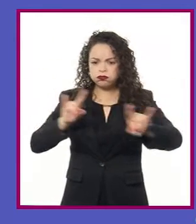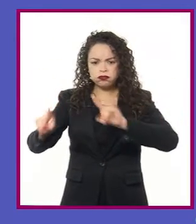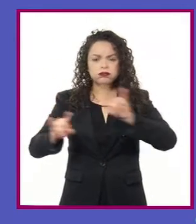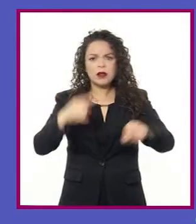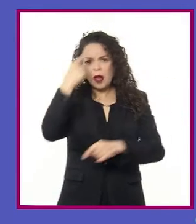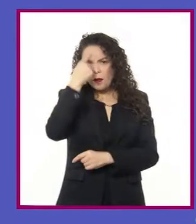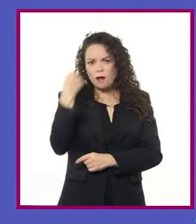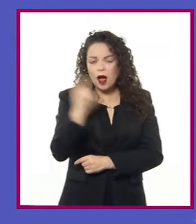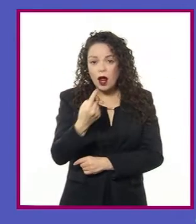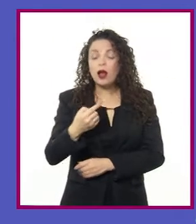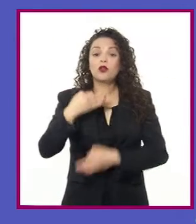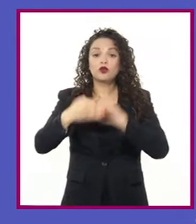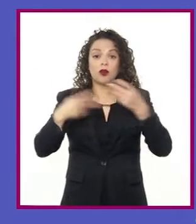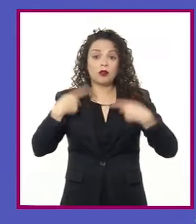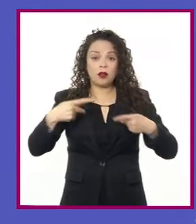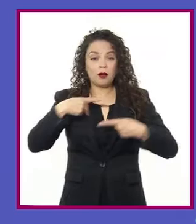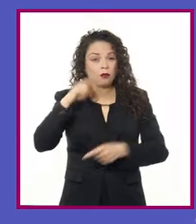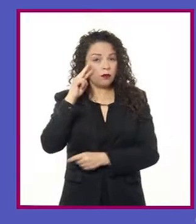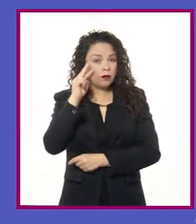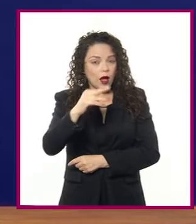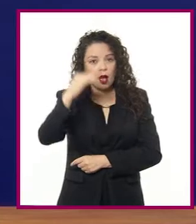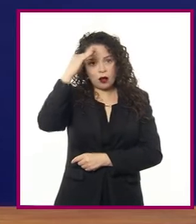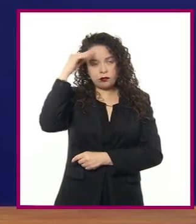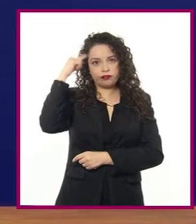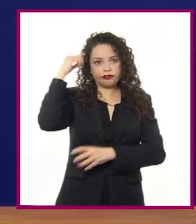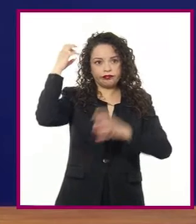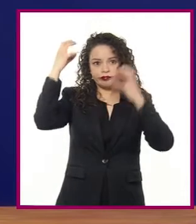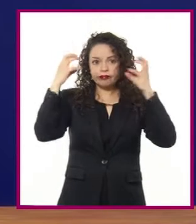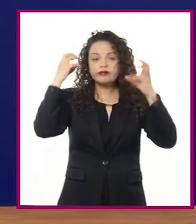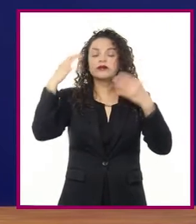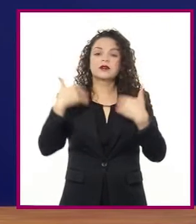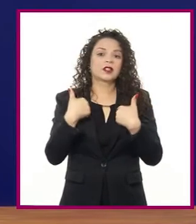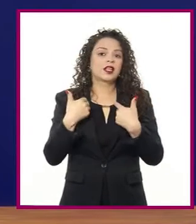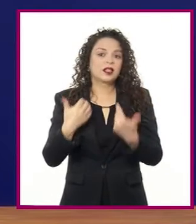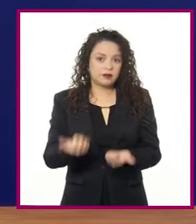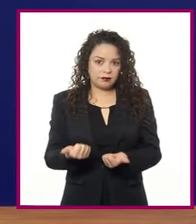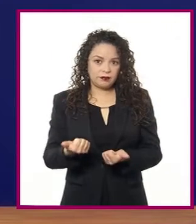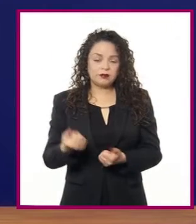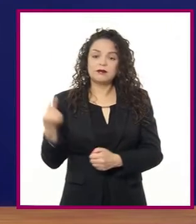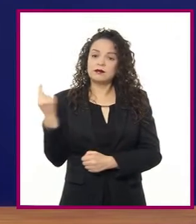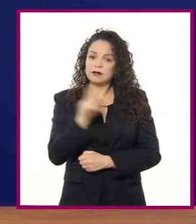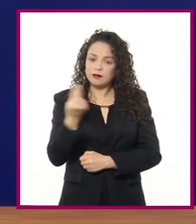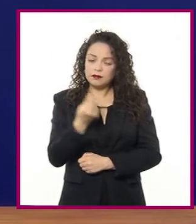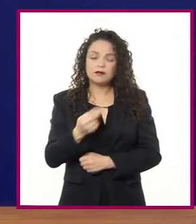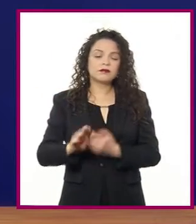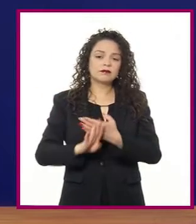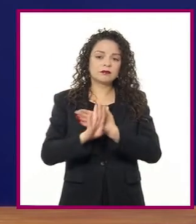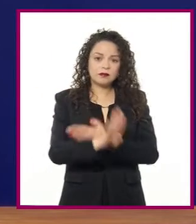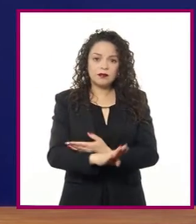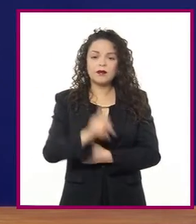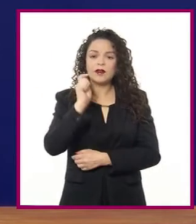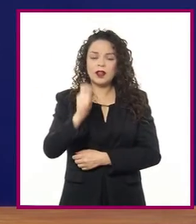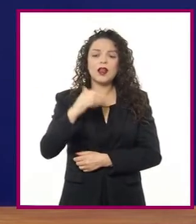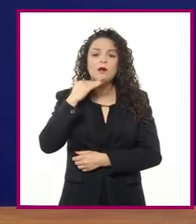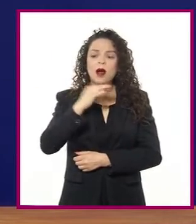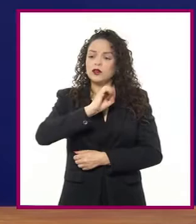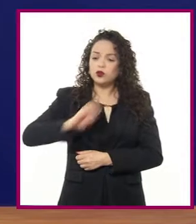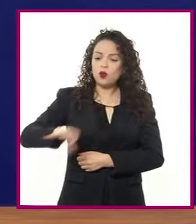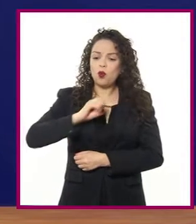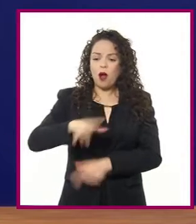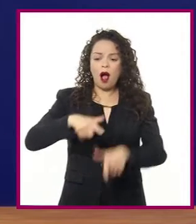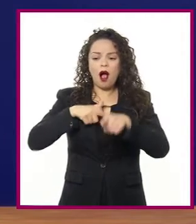de crear conciencia entre los vecinos y disuadirlos para que dejen de desechar su basura en lugares inapropiados.